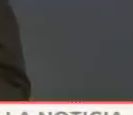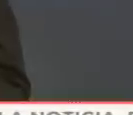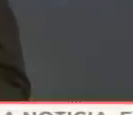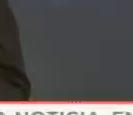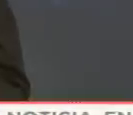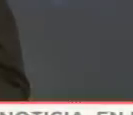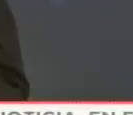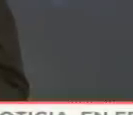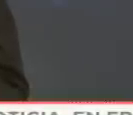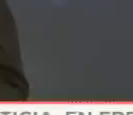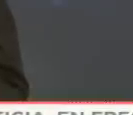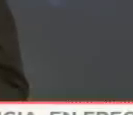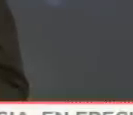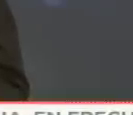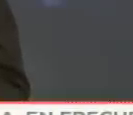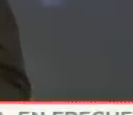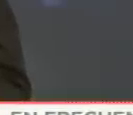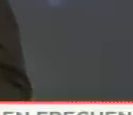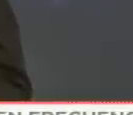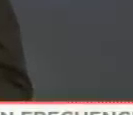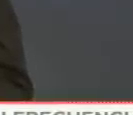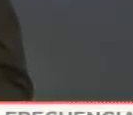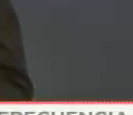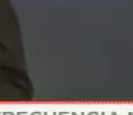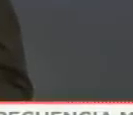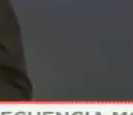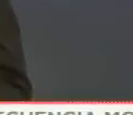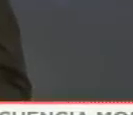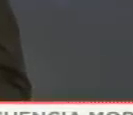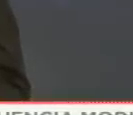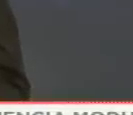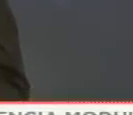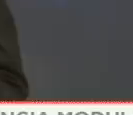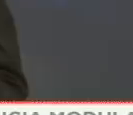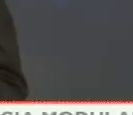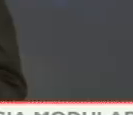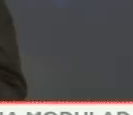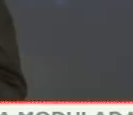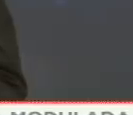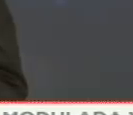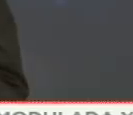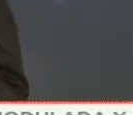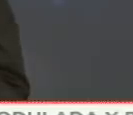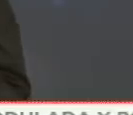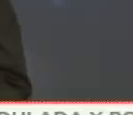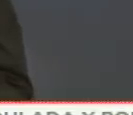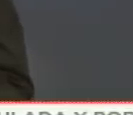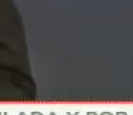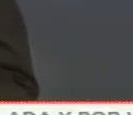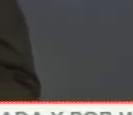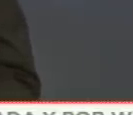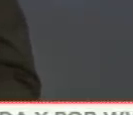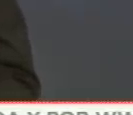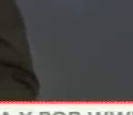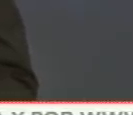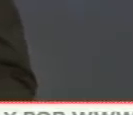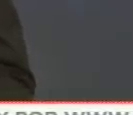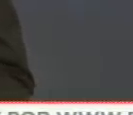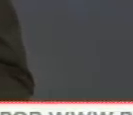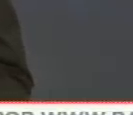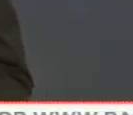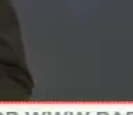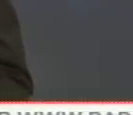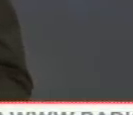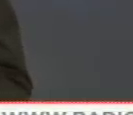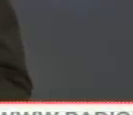Excelente reporte de Ignacio Genova de ERT. Y a esta hora vamos en vivo y en directo al Palacio de Miraflores con María Jiménez e información de